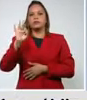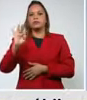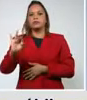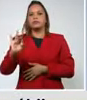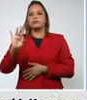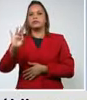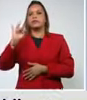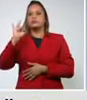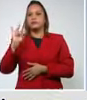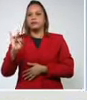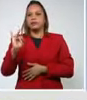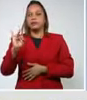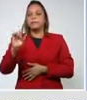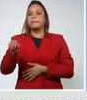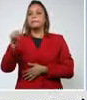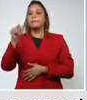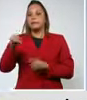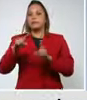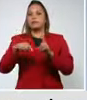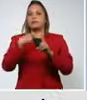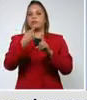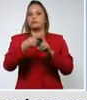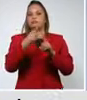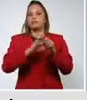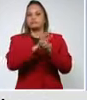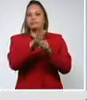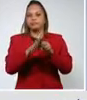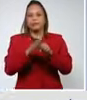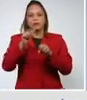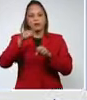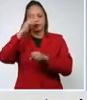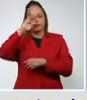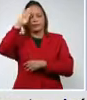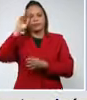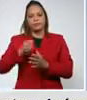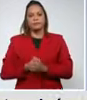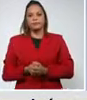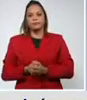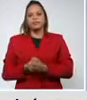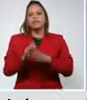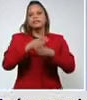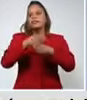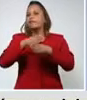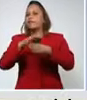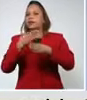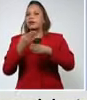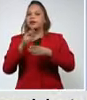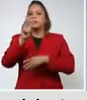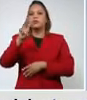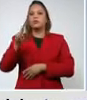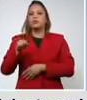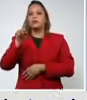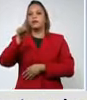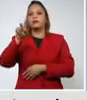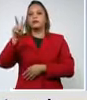51.587 personas con COVID-19 en nuestro país. Eso da una positividad del